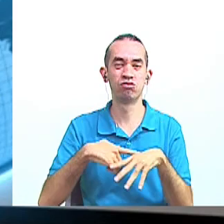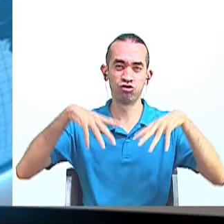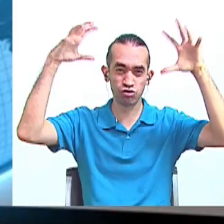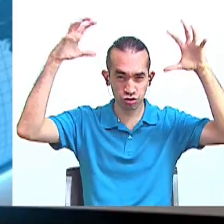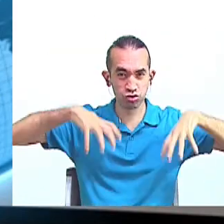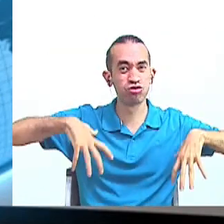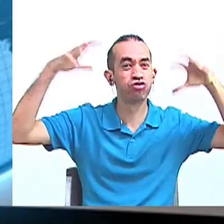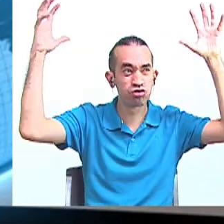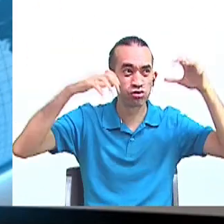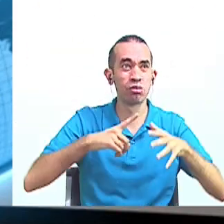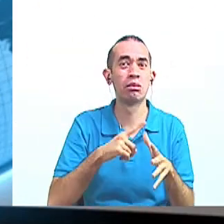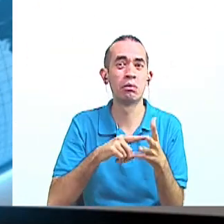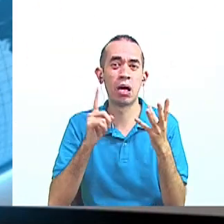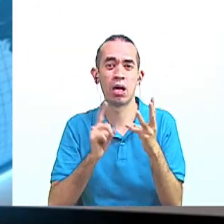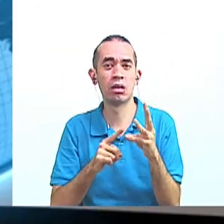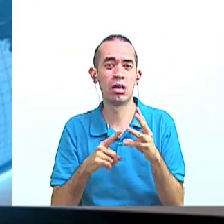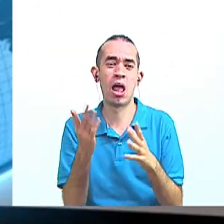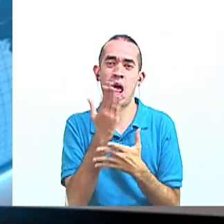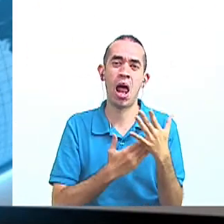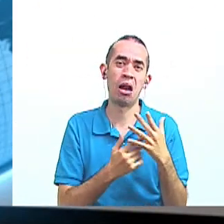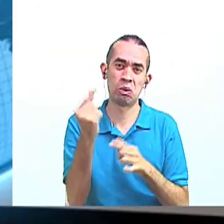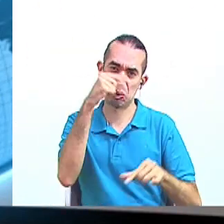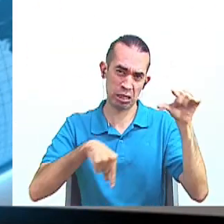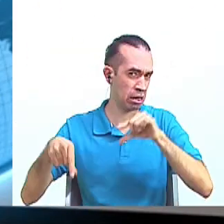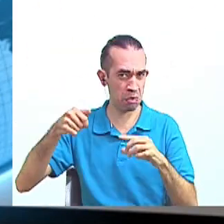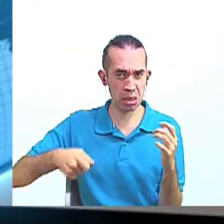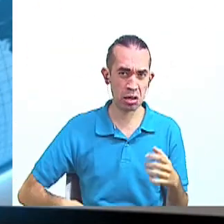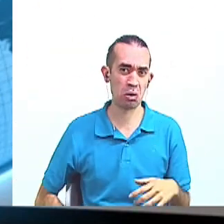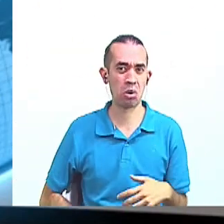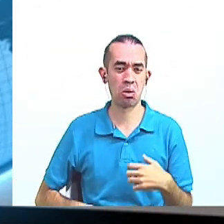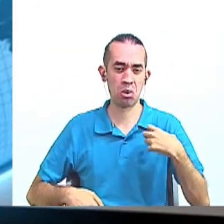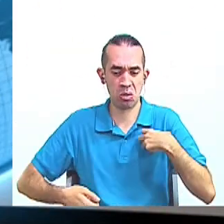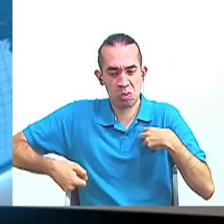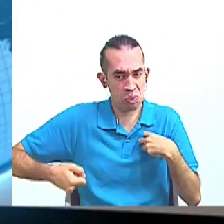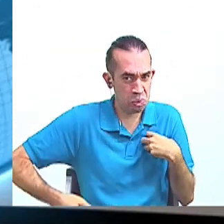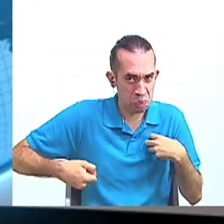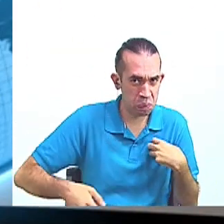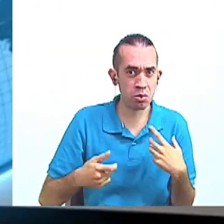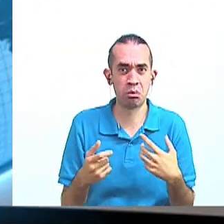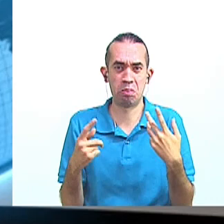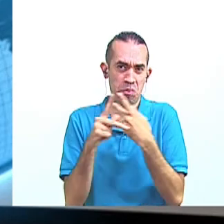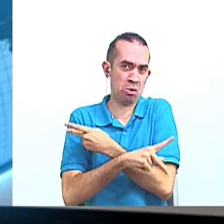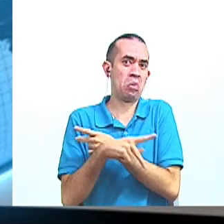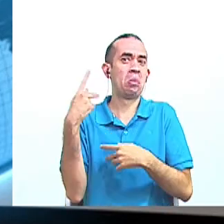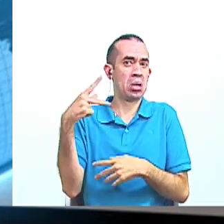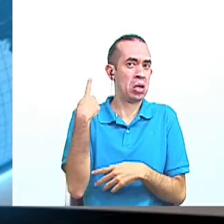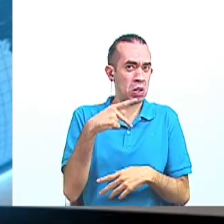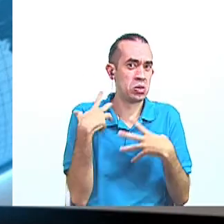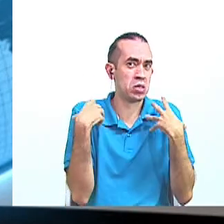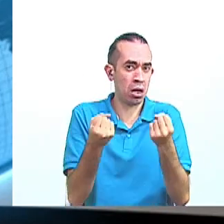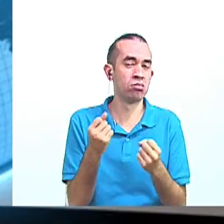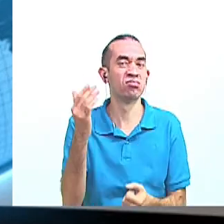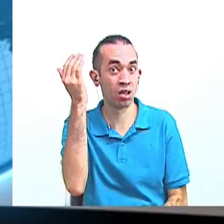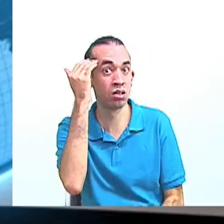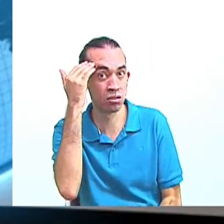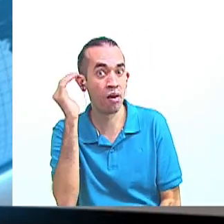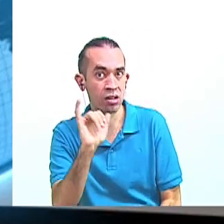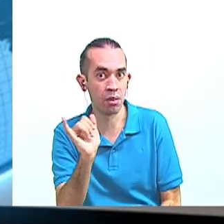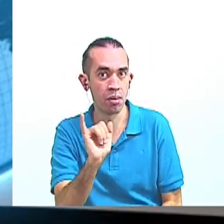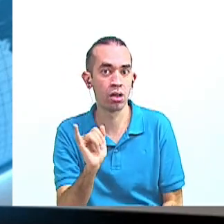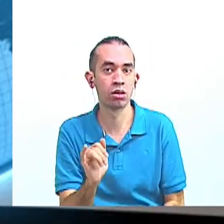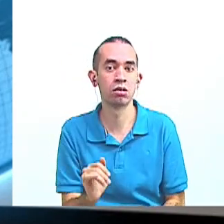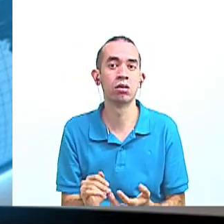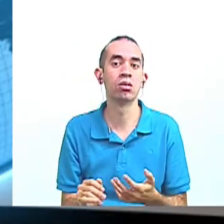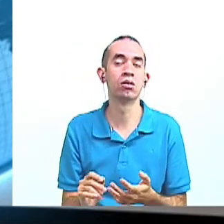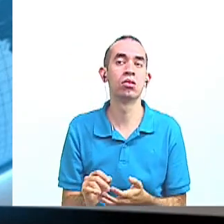productos nocivos para la salud de las y los trabajadores. Sin hablar también, y esto es una historia conocida, de que no se les